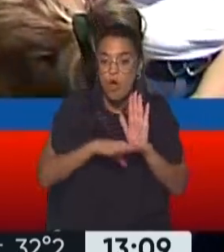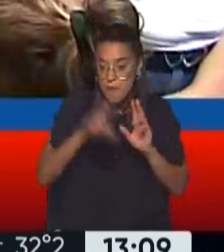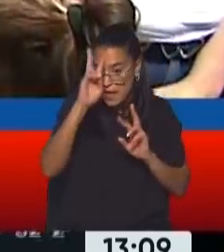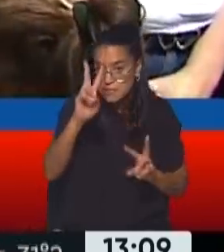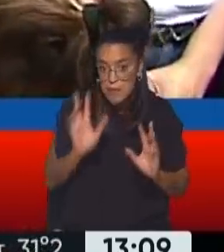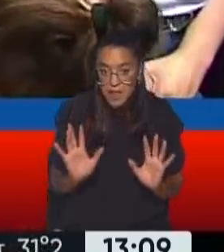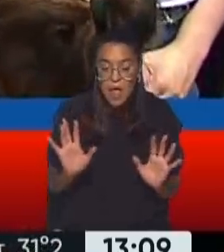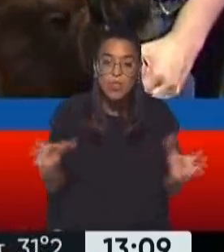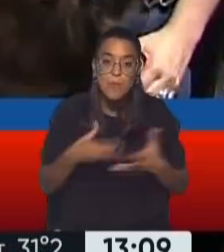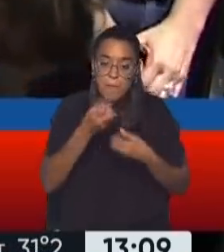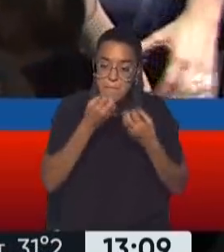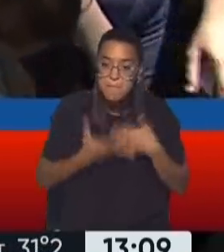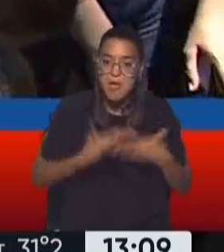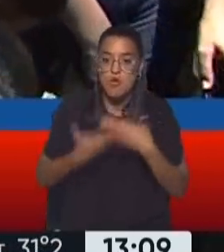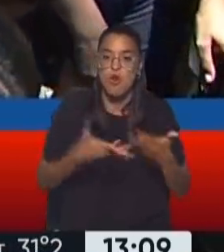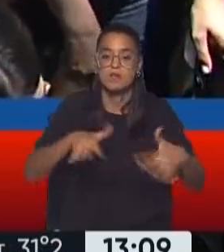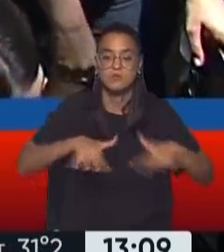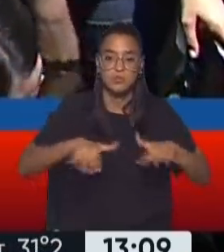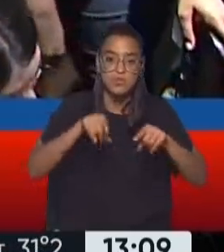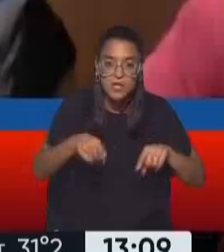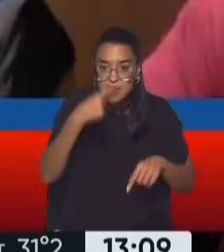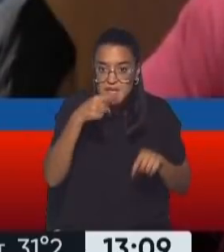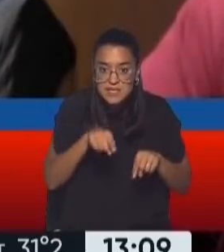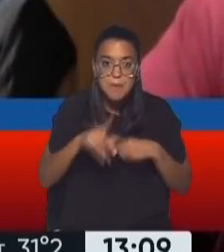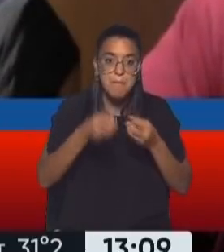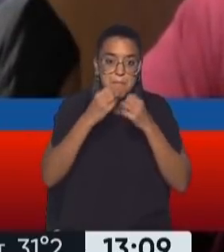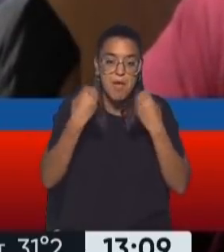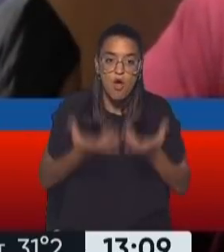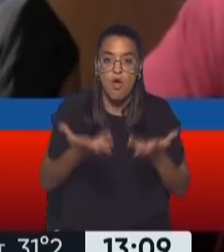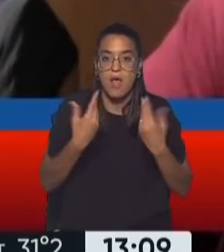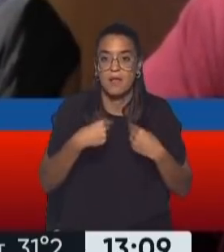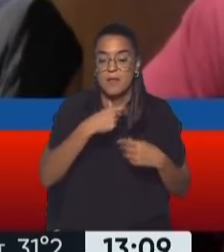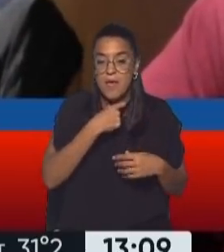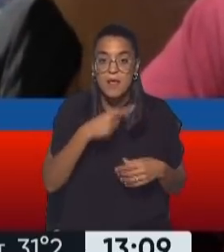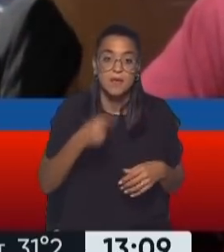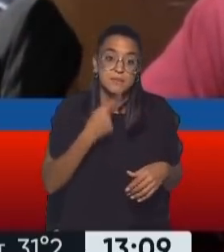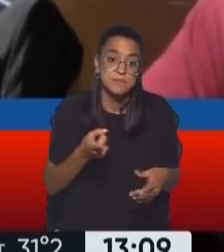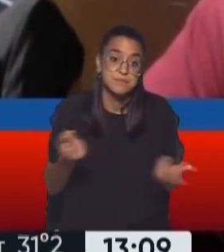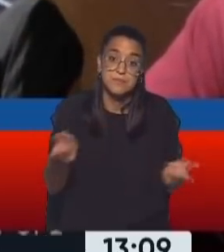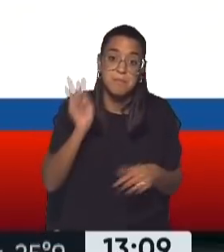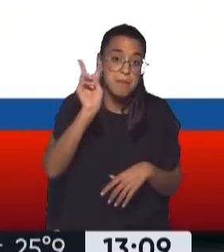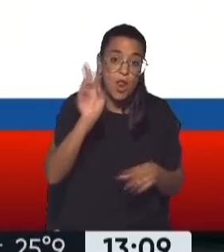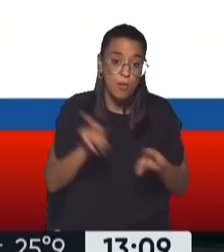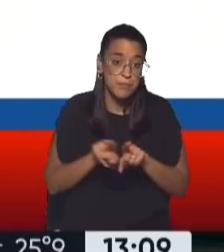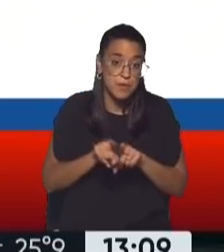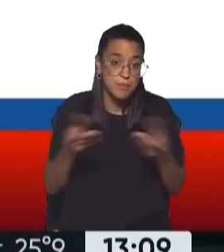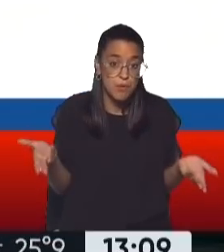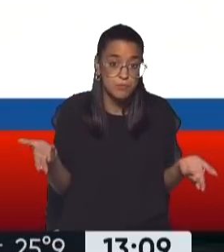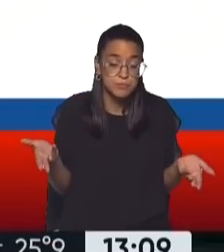institucionales, ir mejorando la situación de esos intereses, que fue ni más ni menos que lo que hizo Perón.